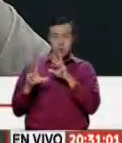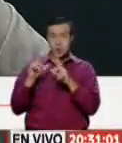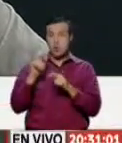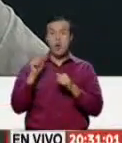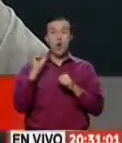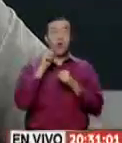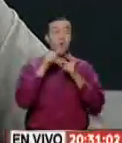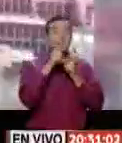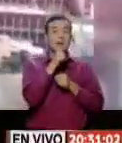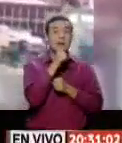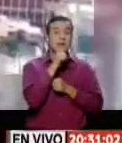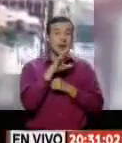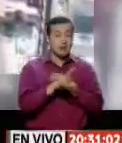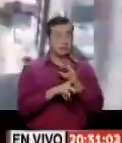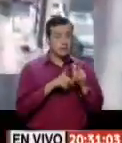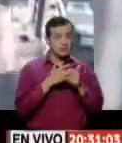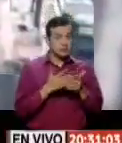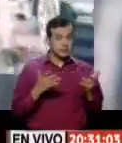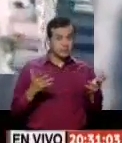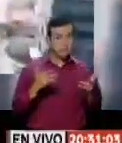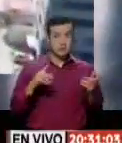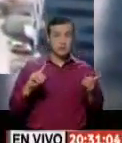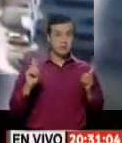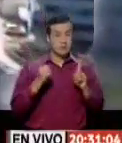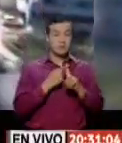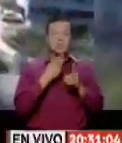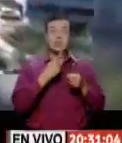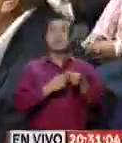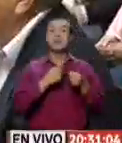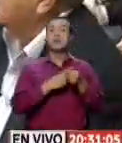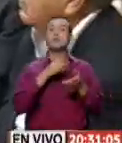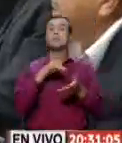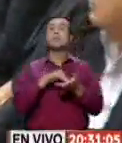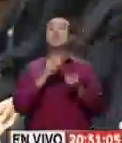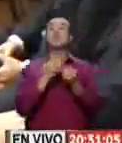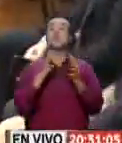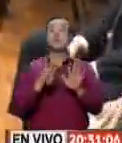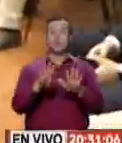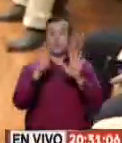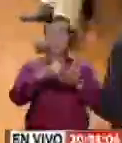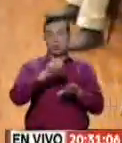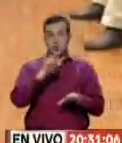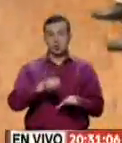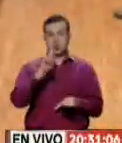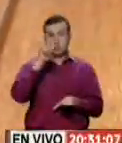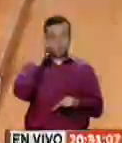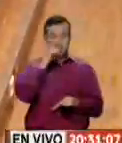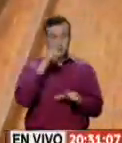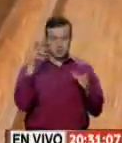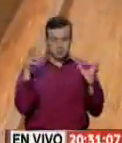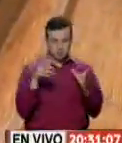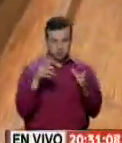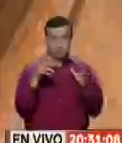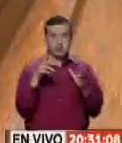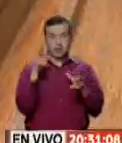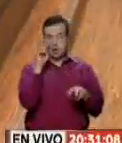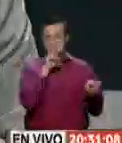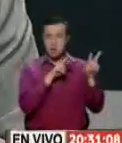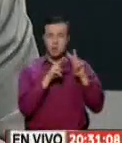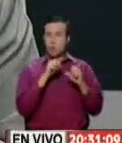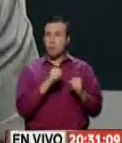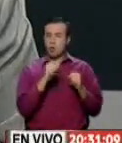privado y demás. La primera funcionará en Quito y estará integrada por 9 jueces y un fiscal, quienes pasarán por estrictos